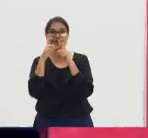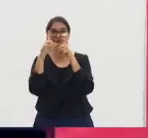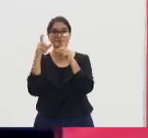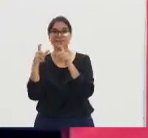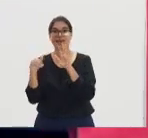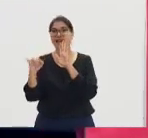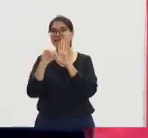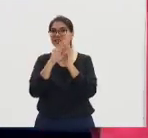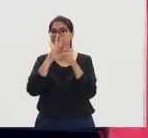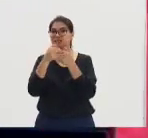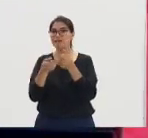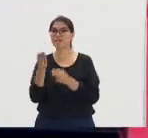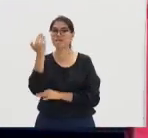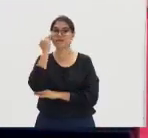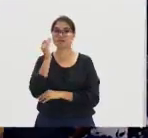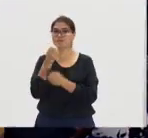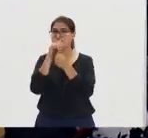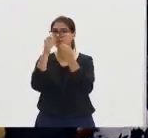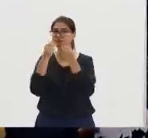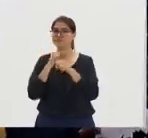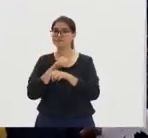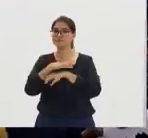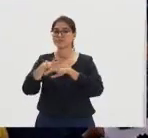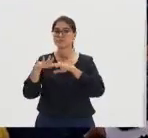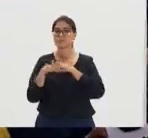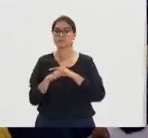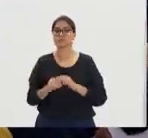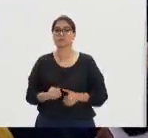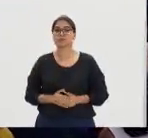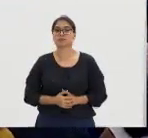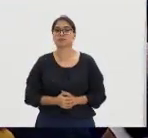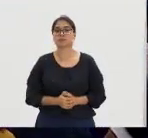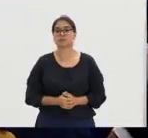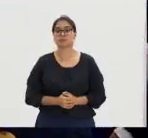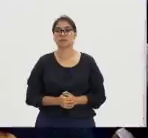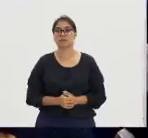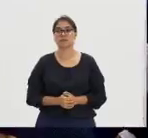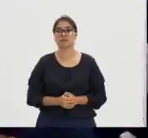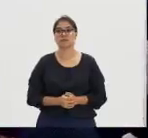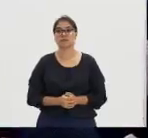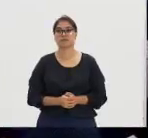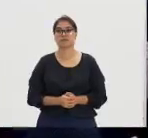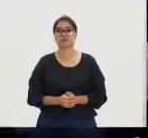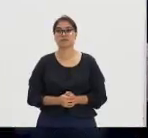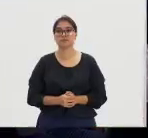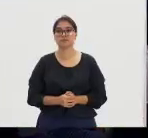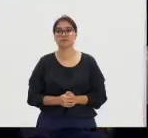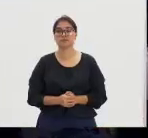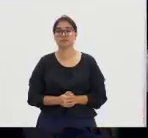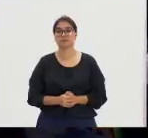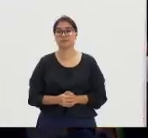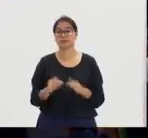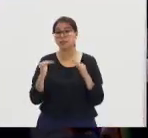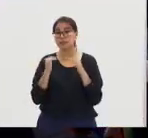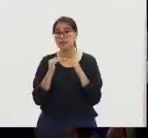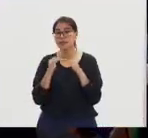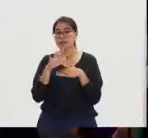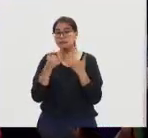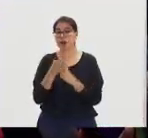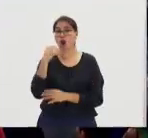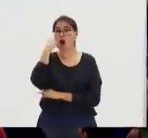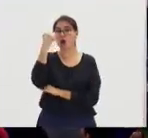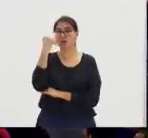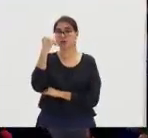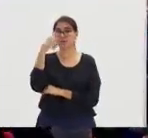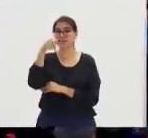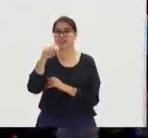fueron degenerando en su ropa, se fueron degenerando en sus amigos, se fueron degenerando en su fe. Y de repente aquel joven que estaba aquí